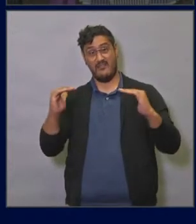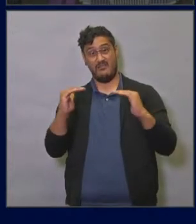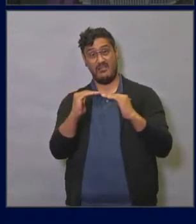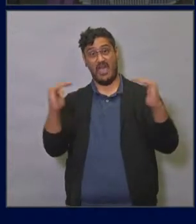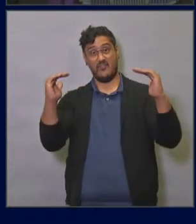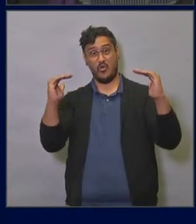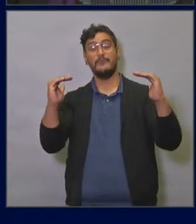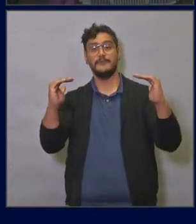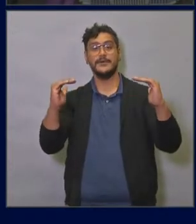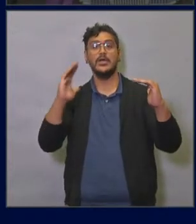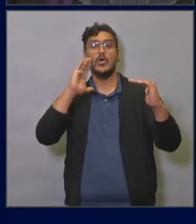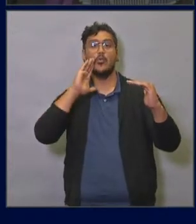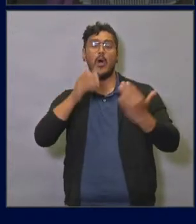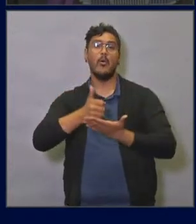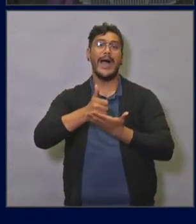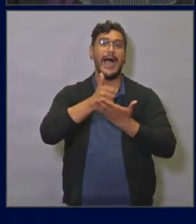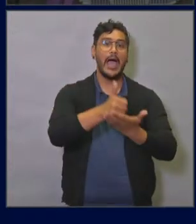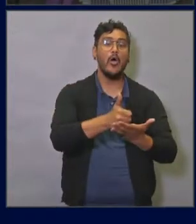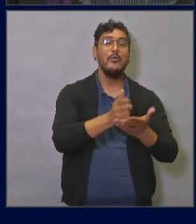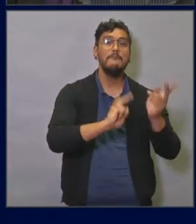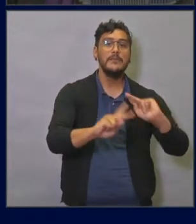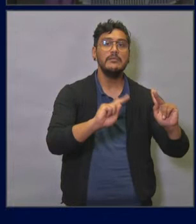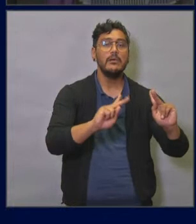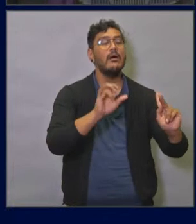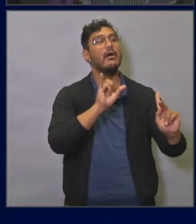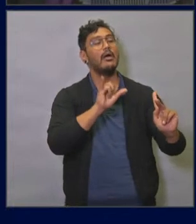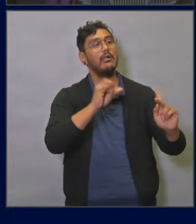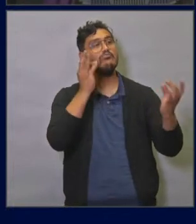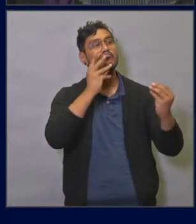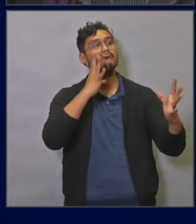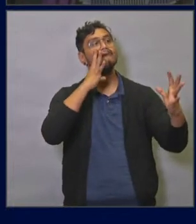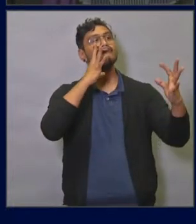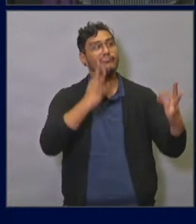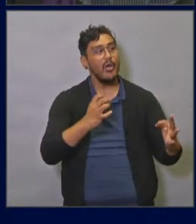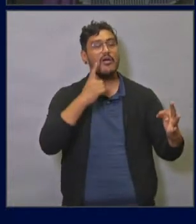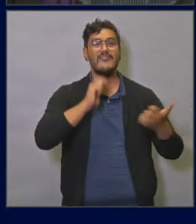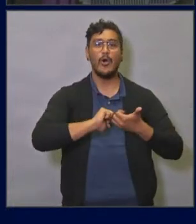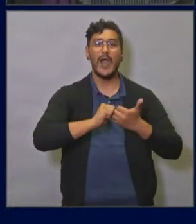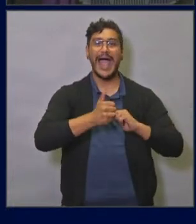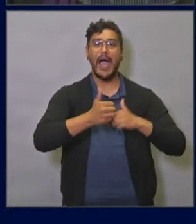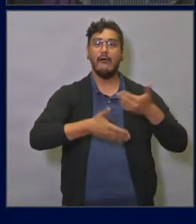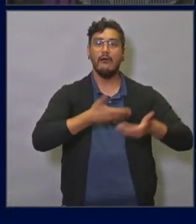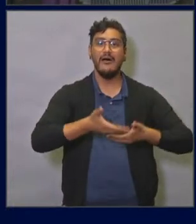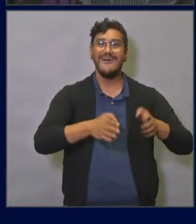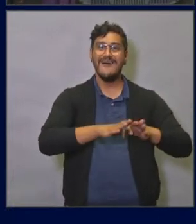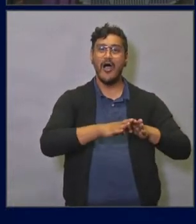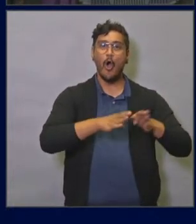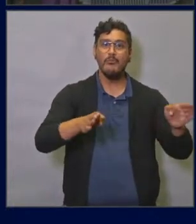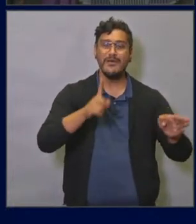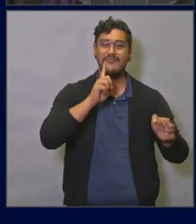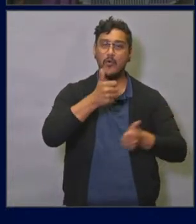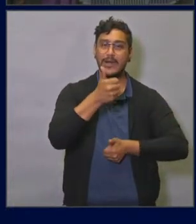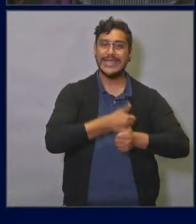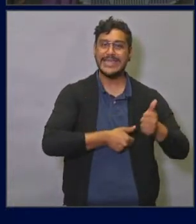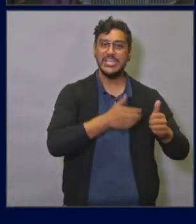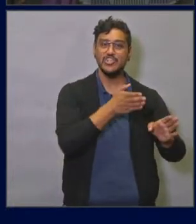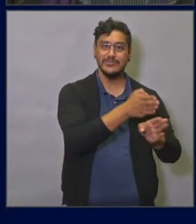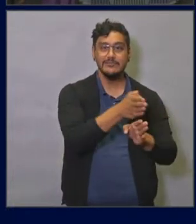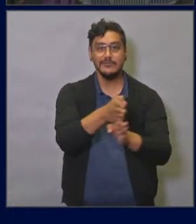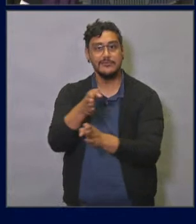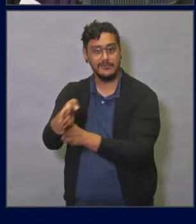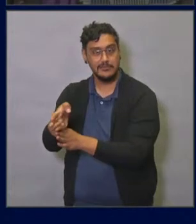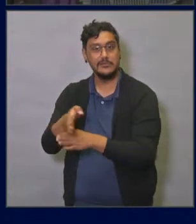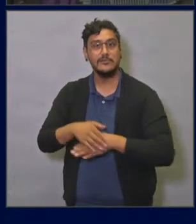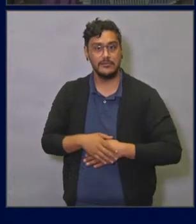guiar las posibles reaperturas de cada sector para que cada condado lo considere.